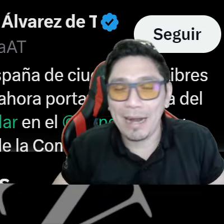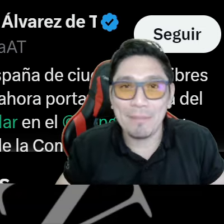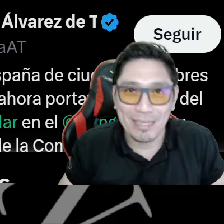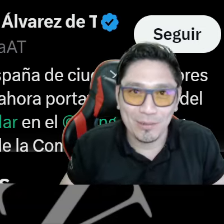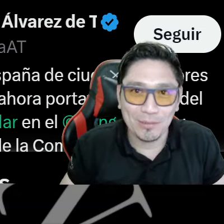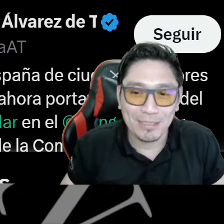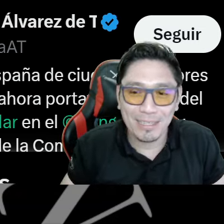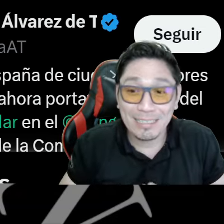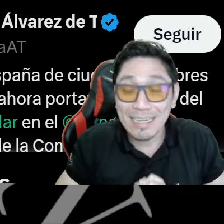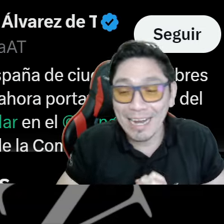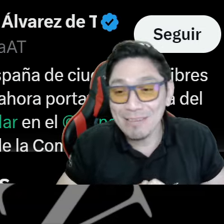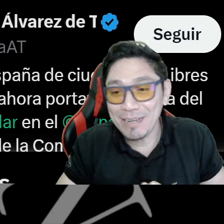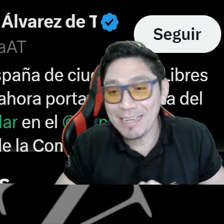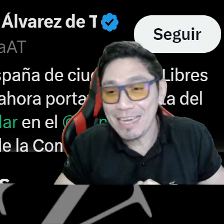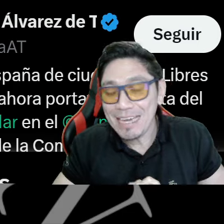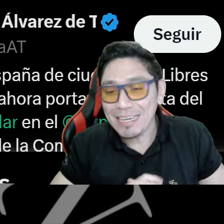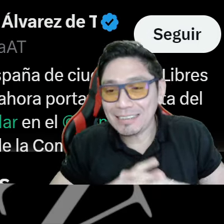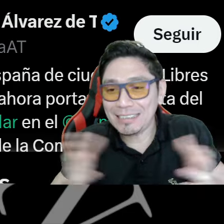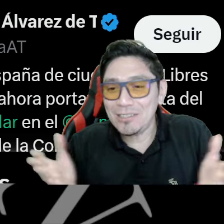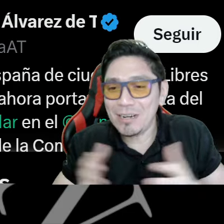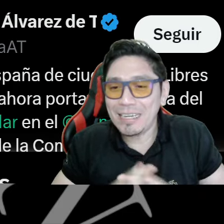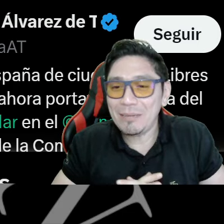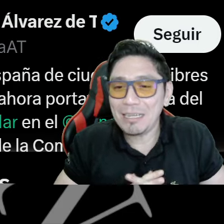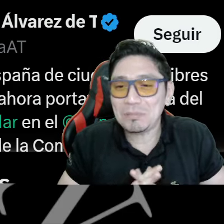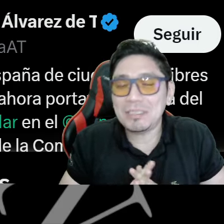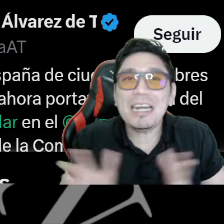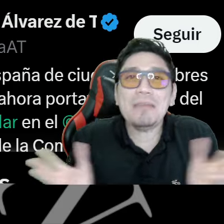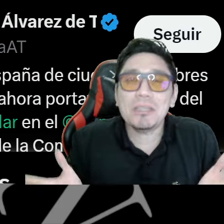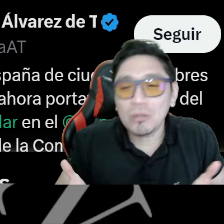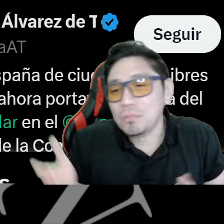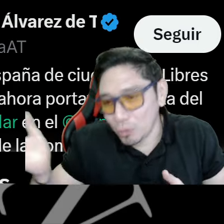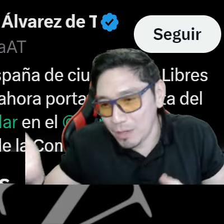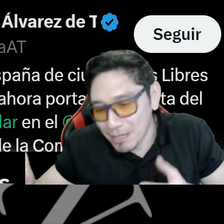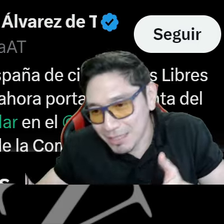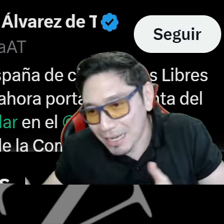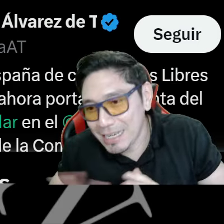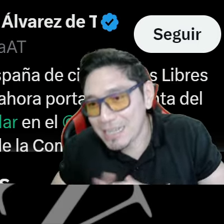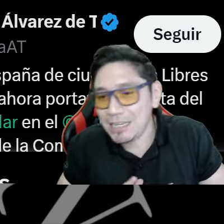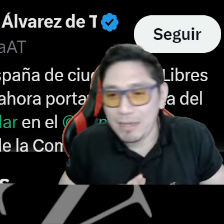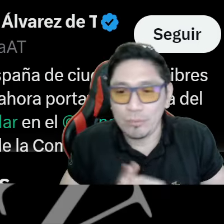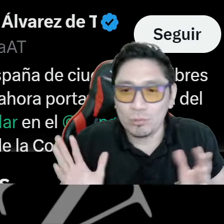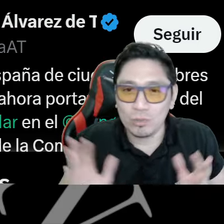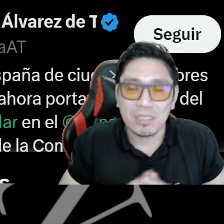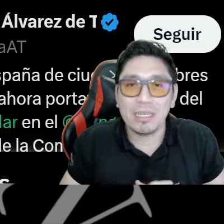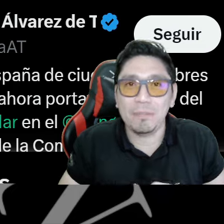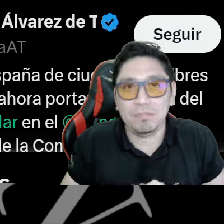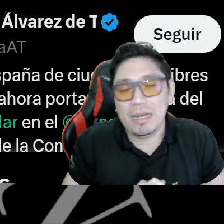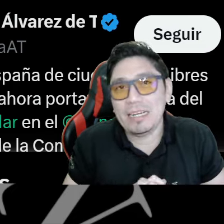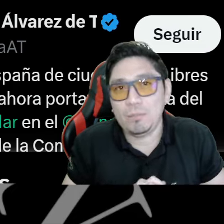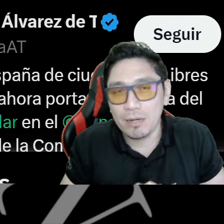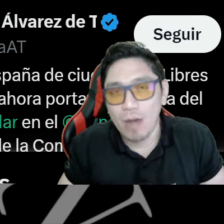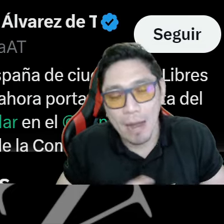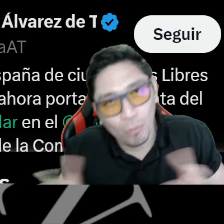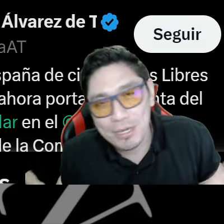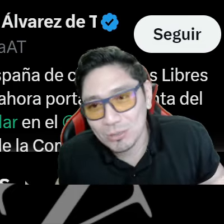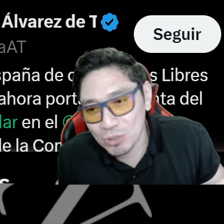para México es increíble que esta señora que de verdad pues quién la invitó pues obviamente la derecha ya podemos decir que Salinas